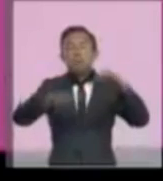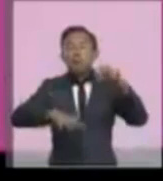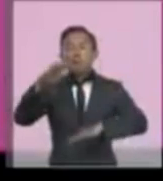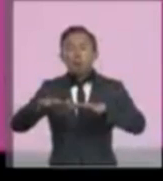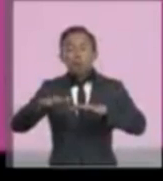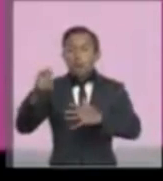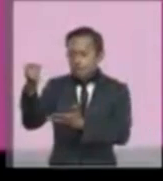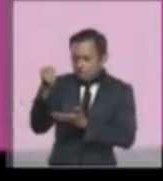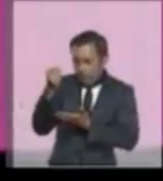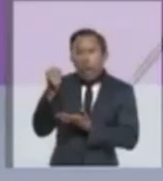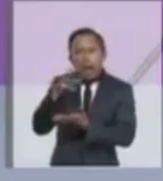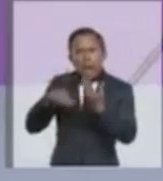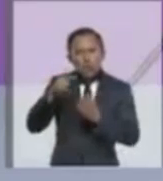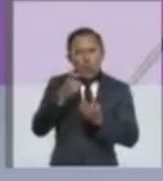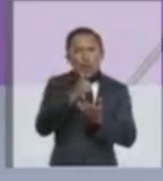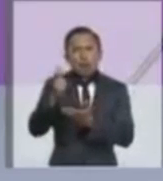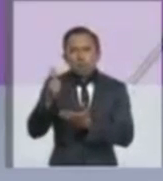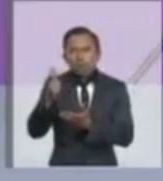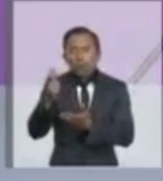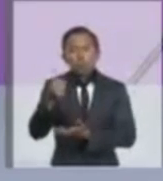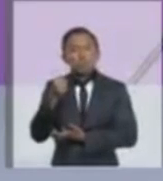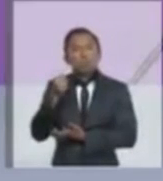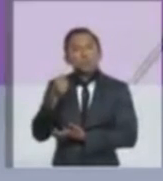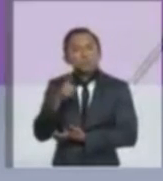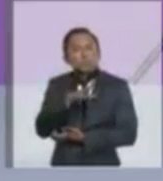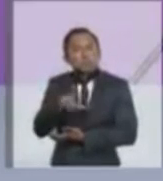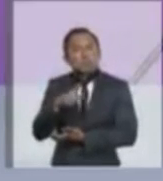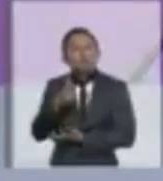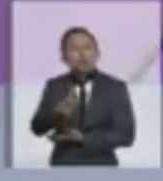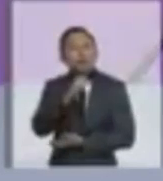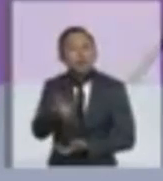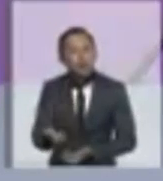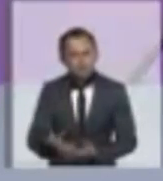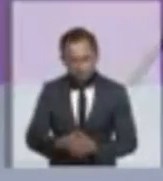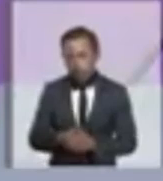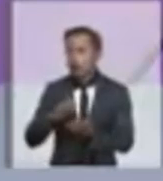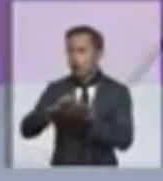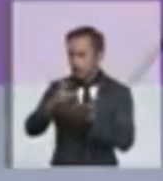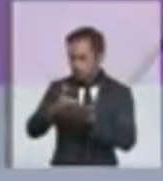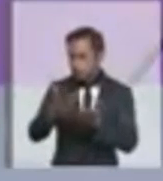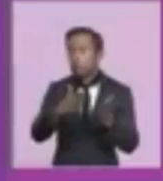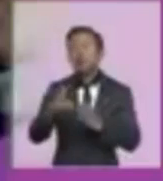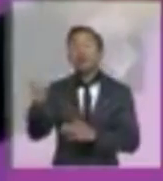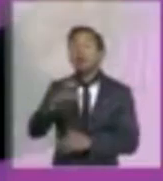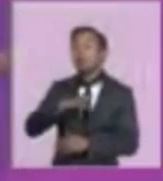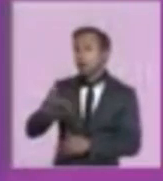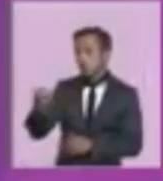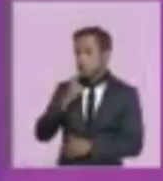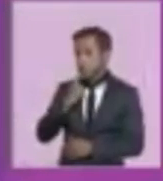dado nada. Gracias, candidato. ¿Quiere hacer algún comentario, candidato? Sobre eso estamos cumpliendo nosotros,